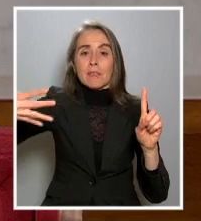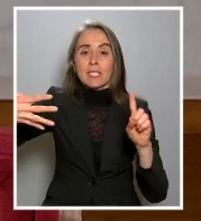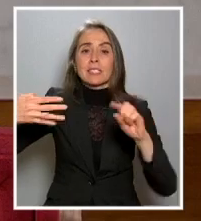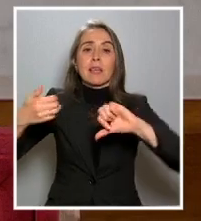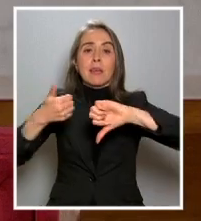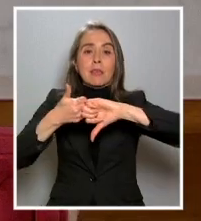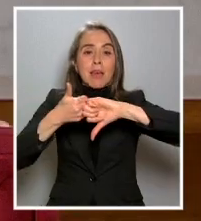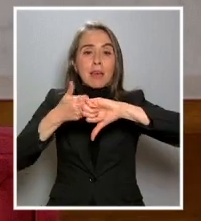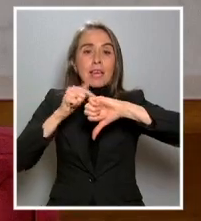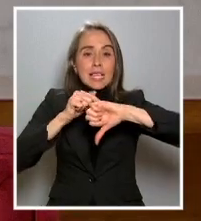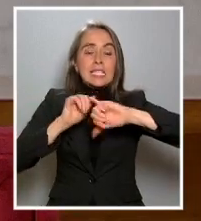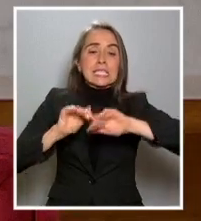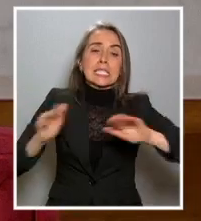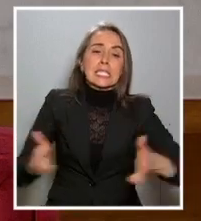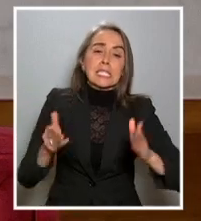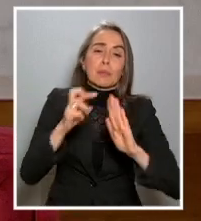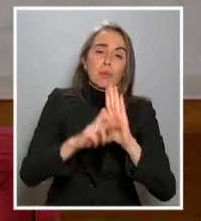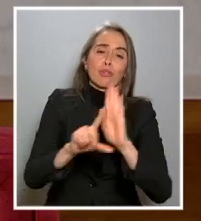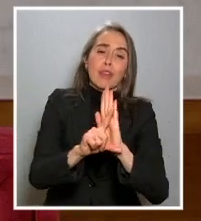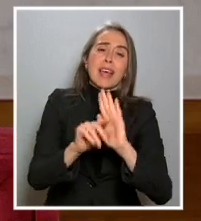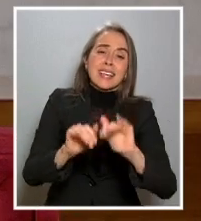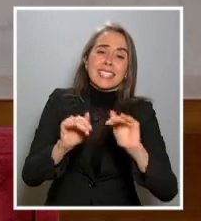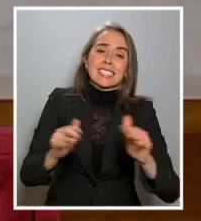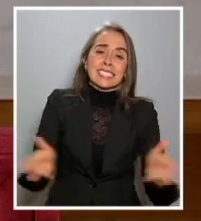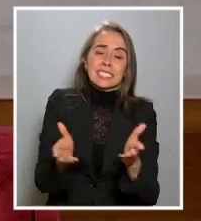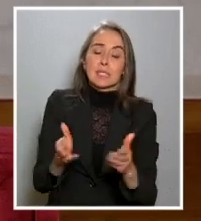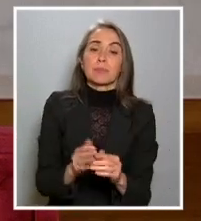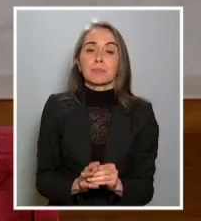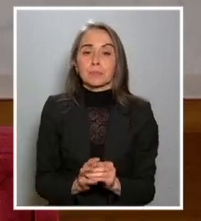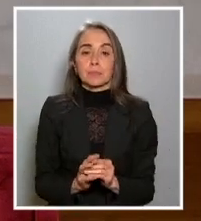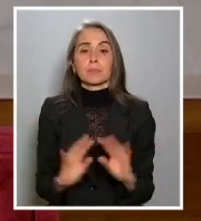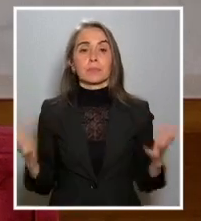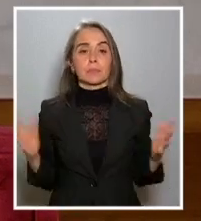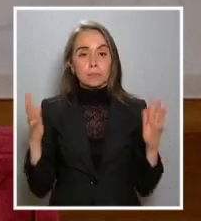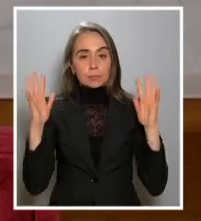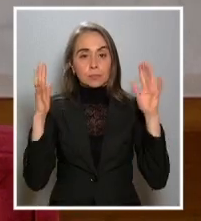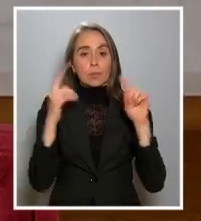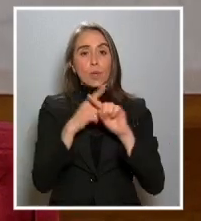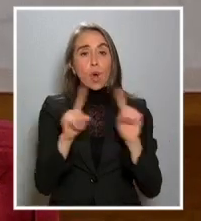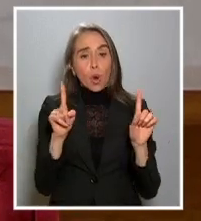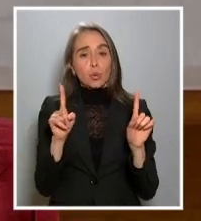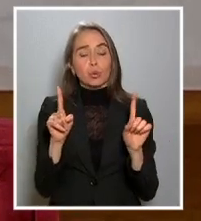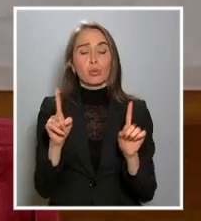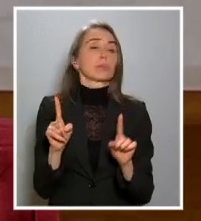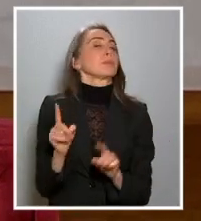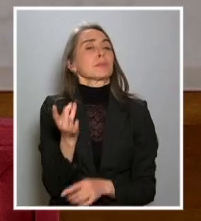género que han empujado esta iniciativa. Otra fuente de dolor